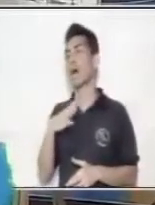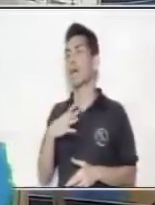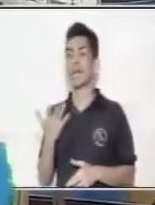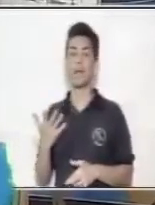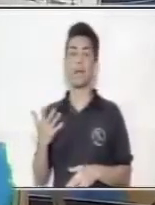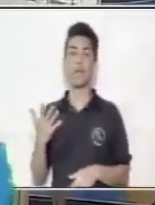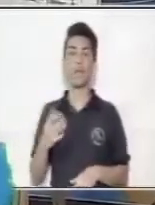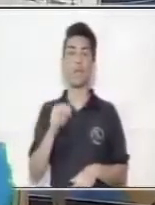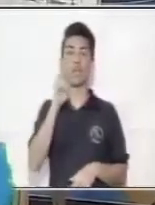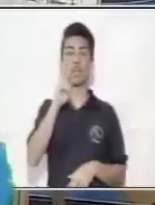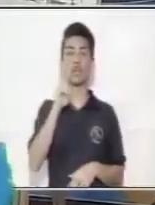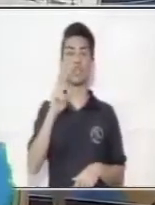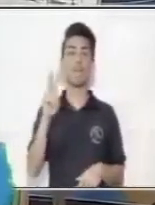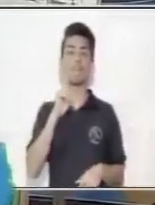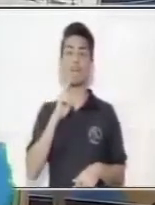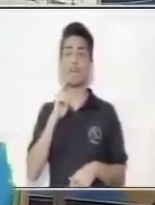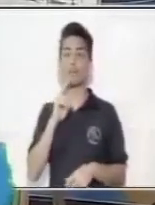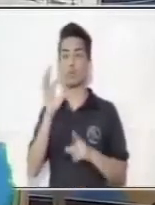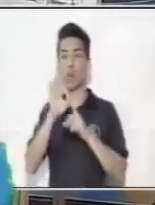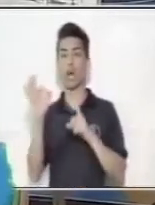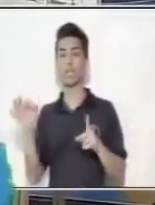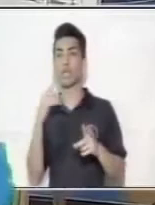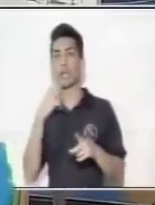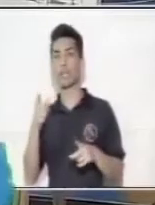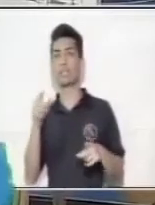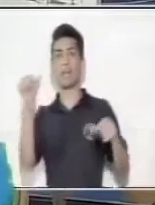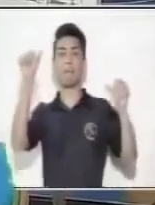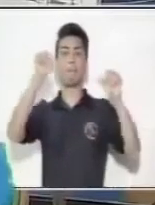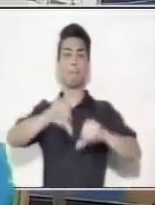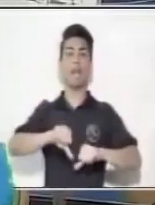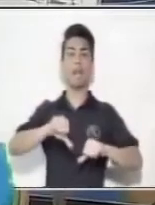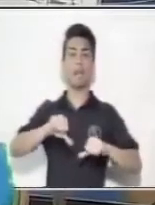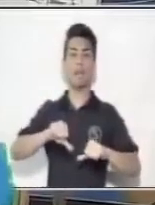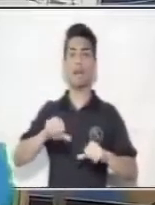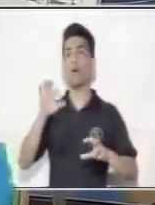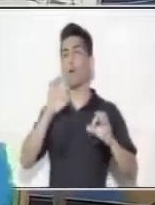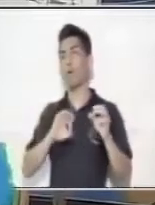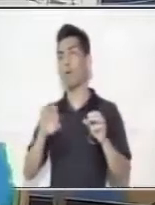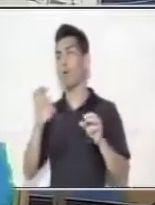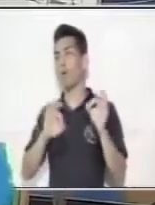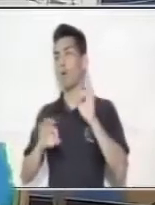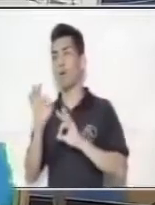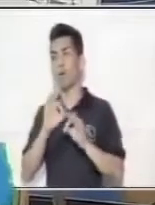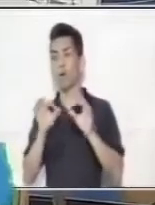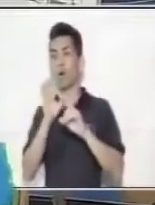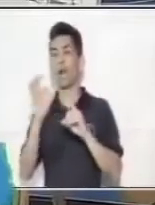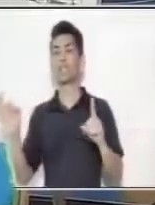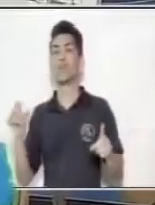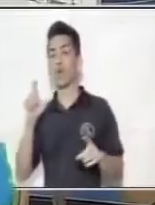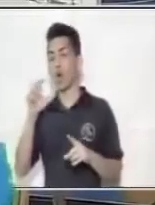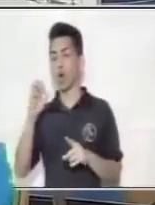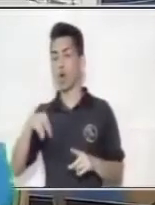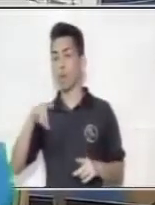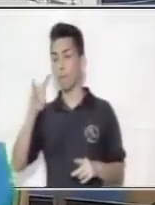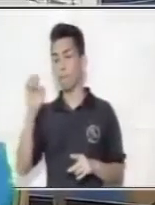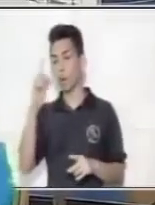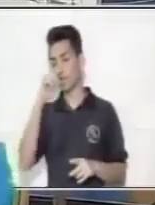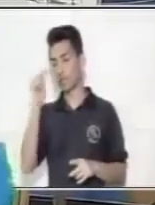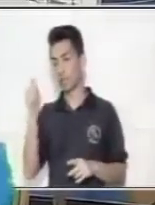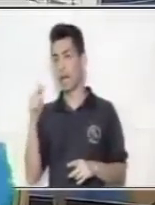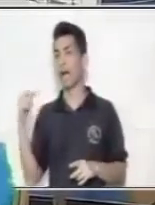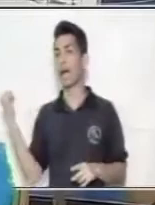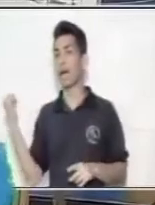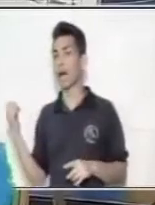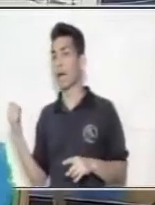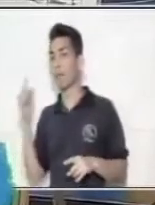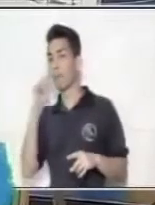dos verbos en una oración, ya es automáticamente una oración compuesta, pero no es el caso. Puede ser una oración simple con